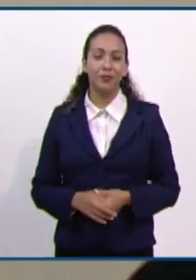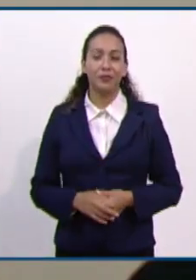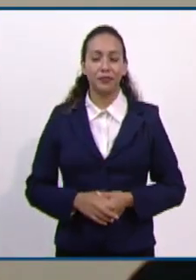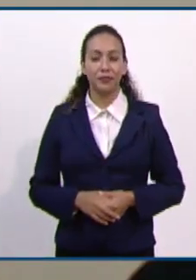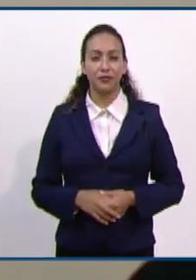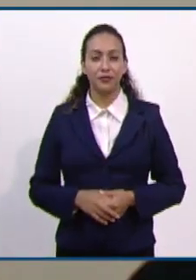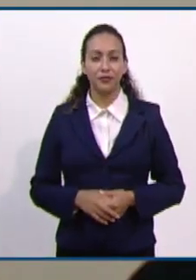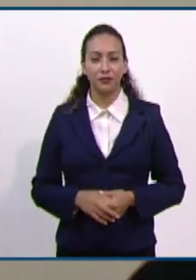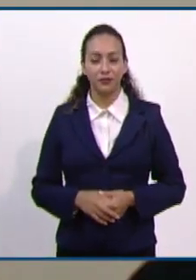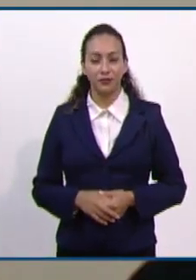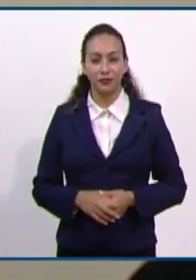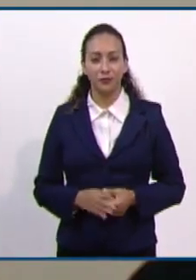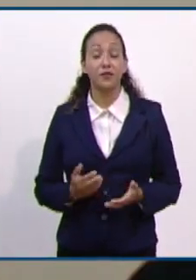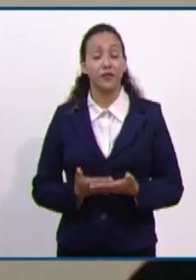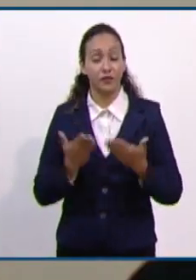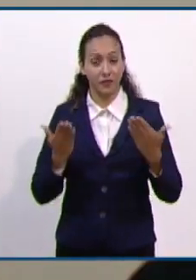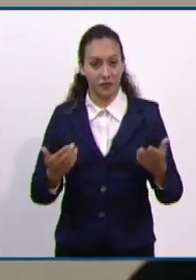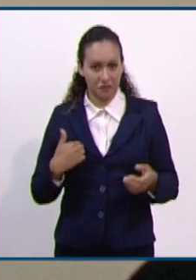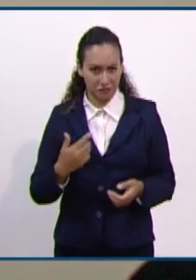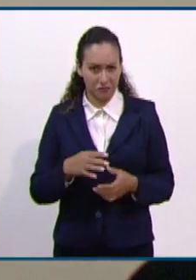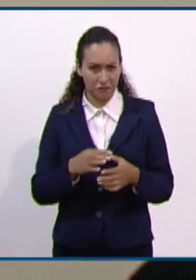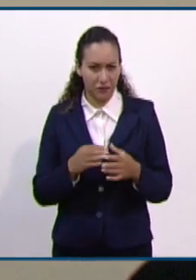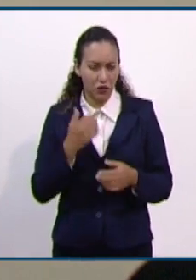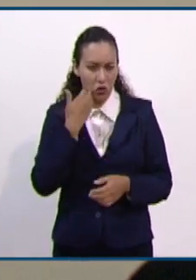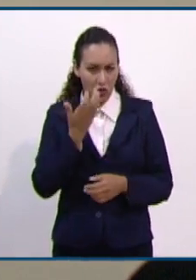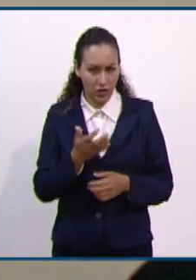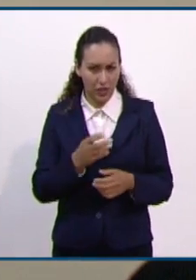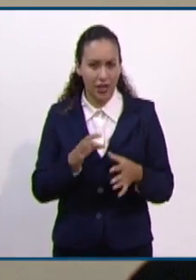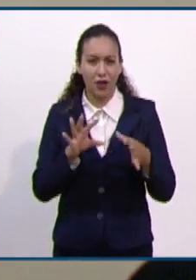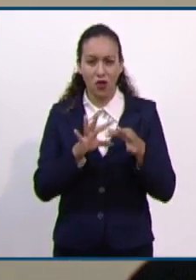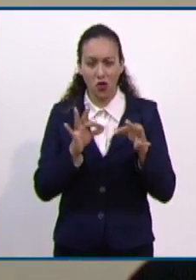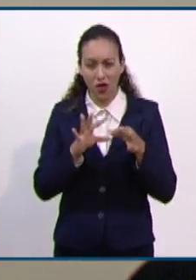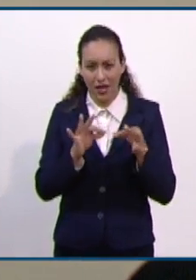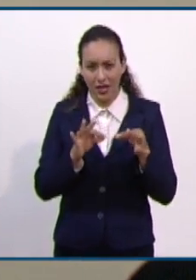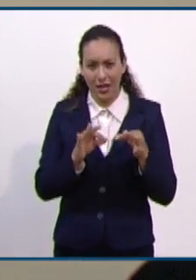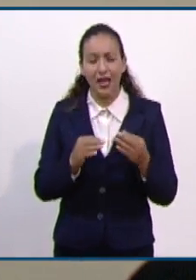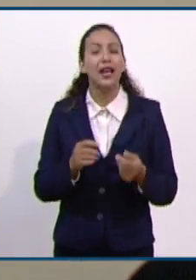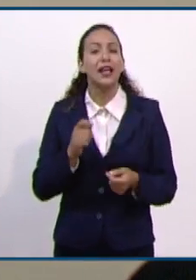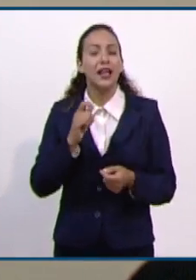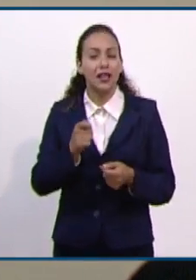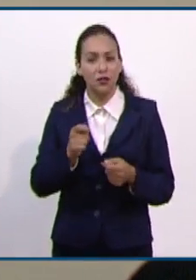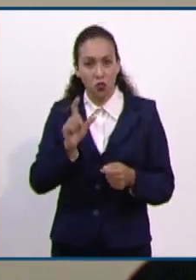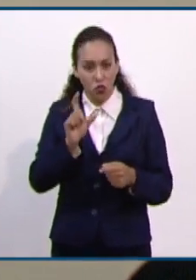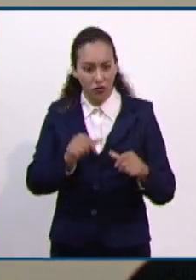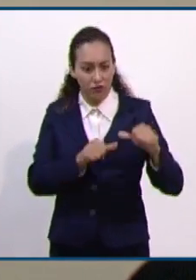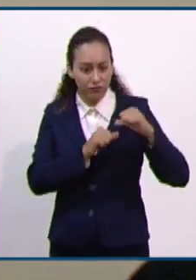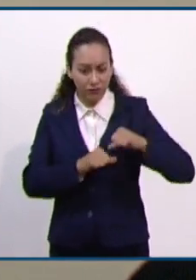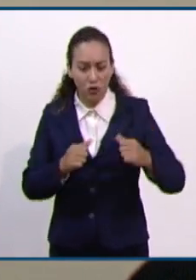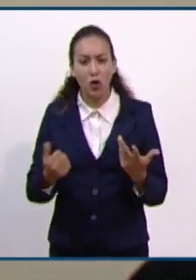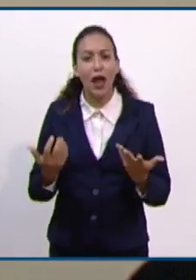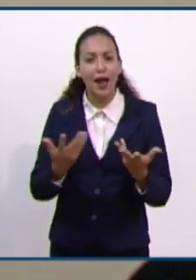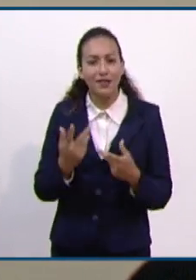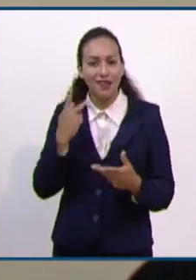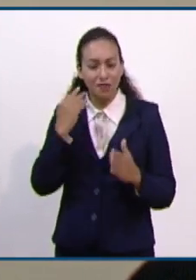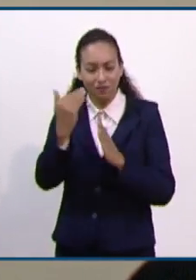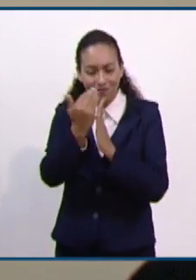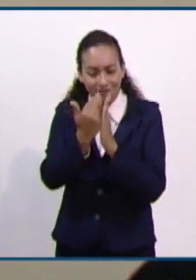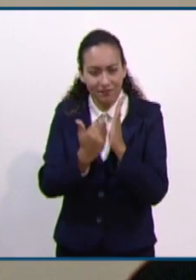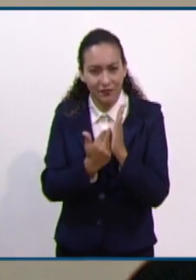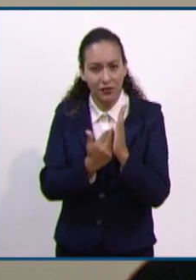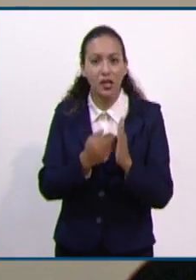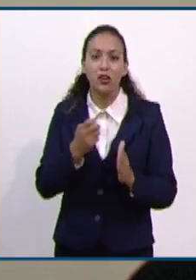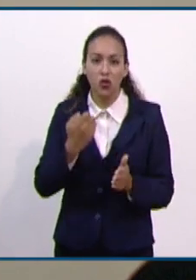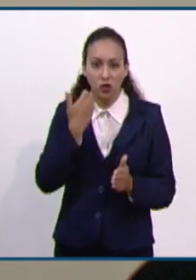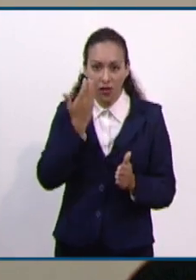A lo que me refiero, en cambio, con la politización de la judicatura, y me parece que en eso coincido con el